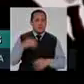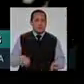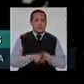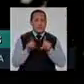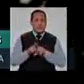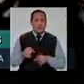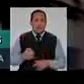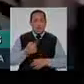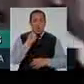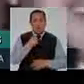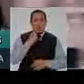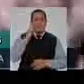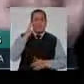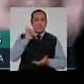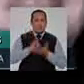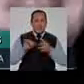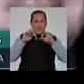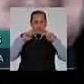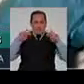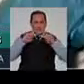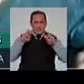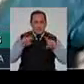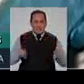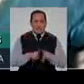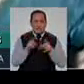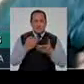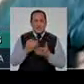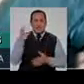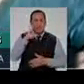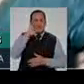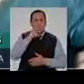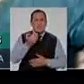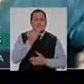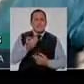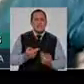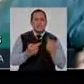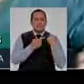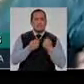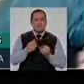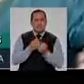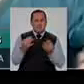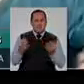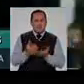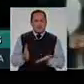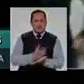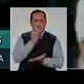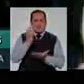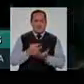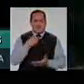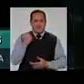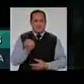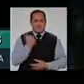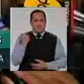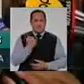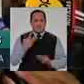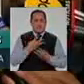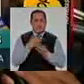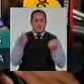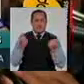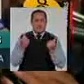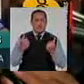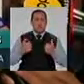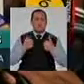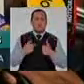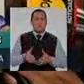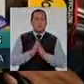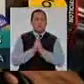Figalo también ordenó que se abra una investigación para encontrar responsables frente a esta extraña desaparición. Yo he